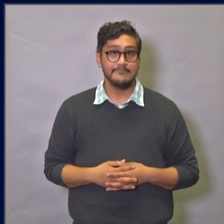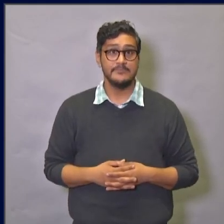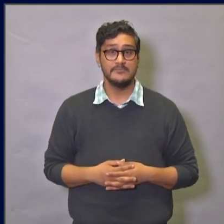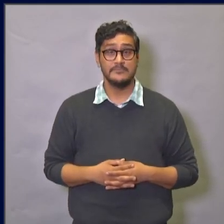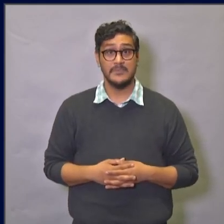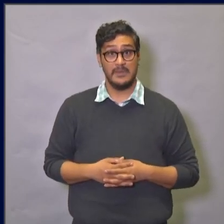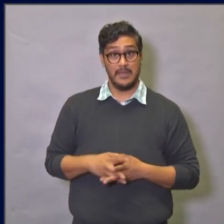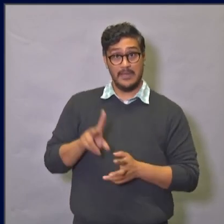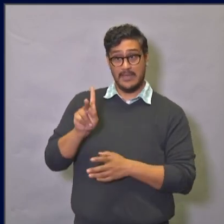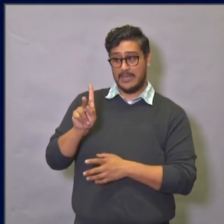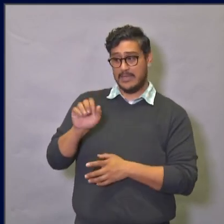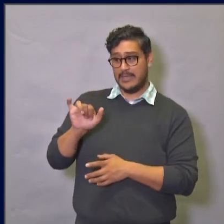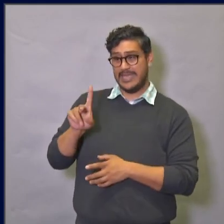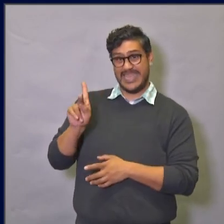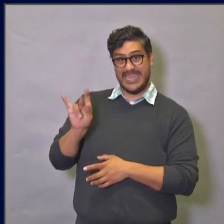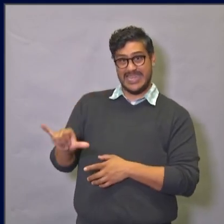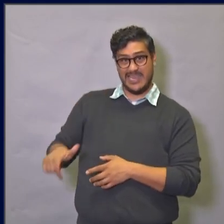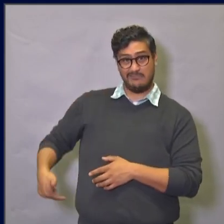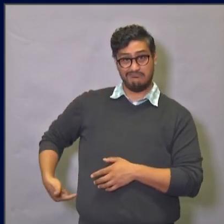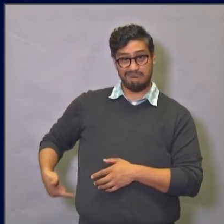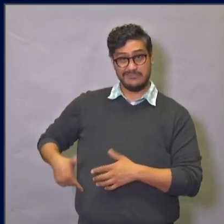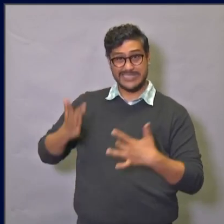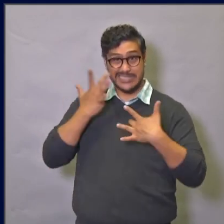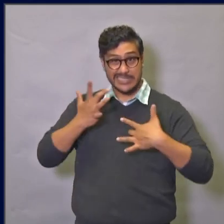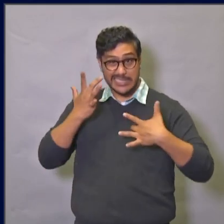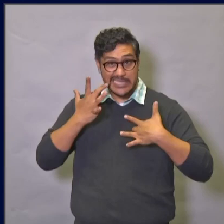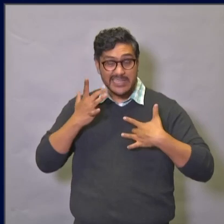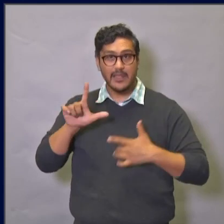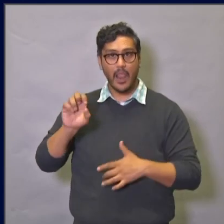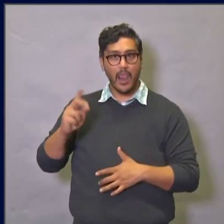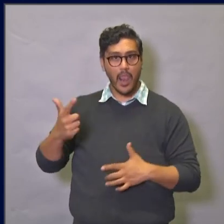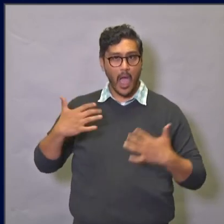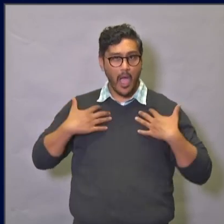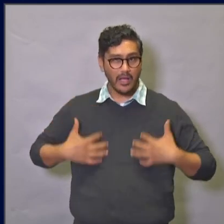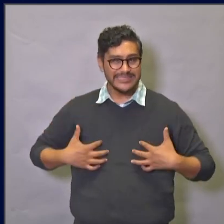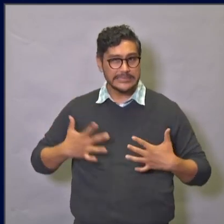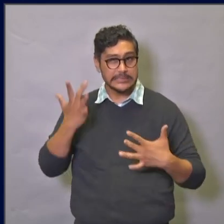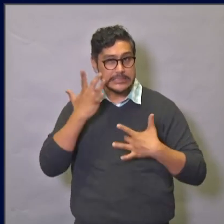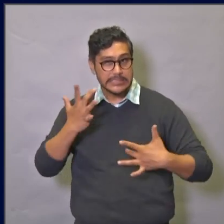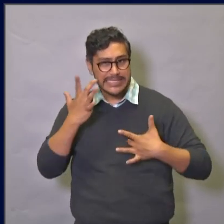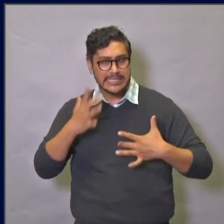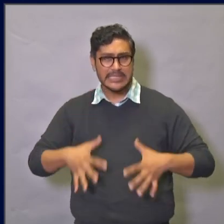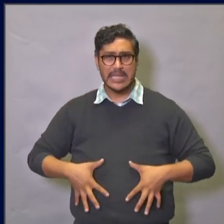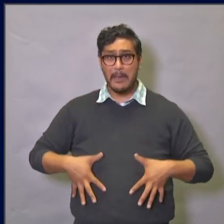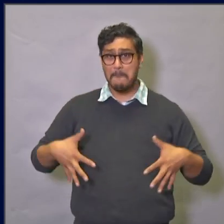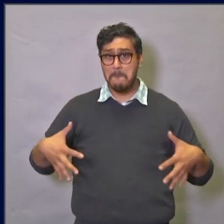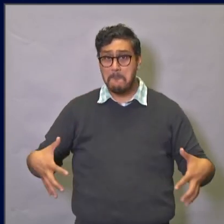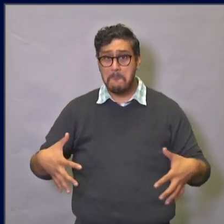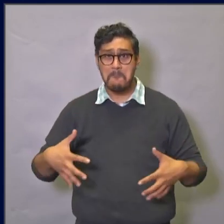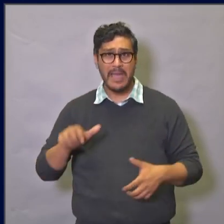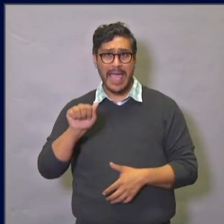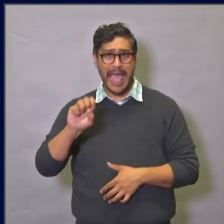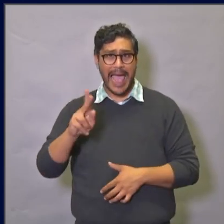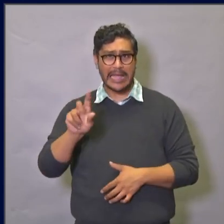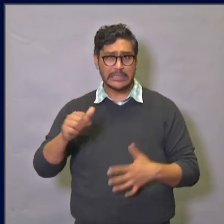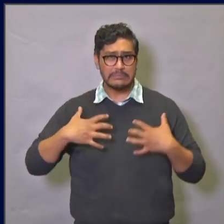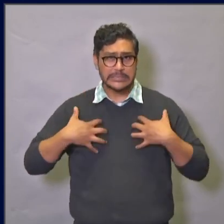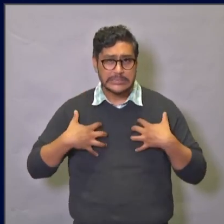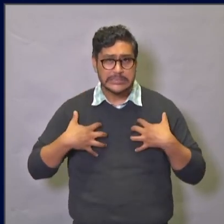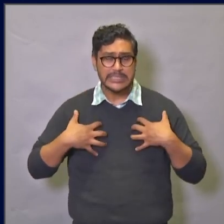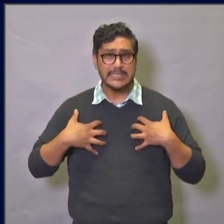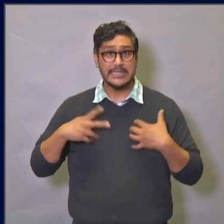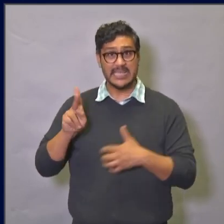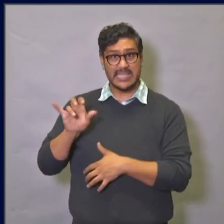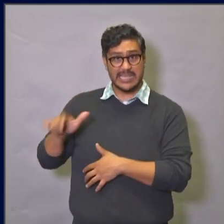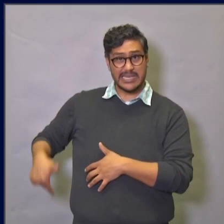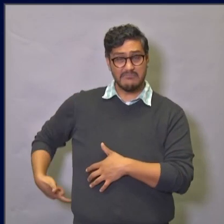renal, que es la de los riñones, la enfermedad pulmonar, la obesidad, el asma, y la enfermedad hepática crónica, que